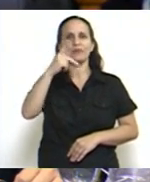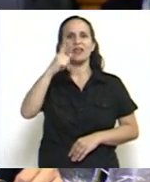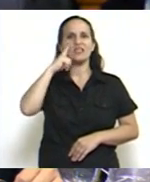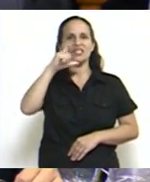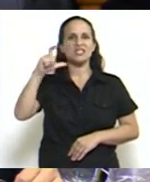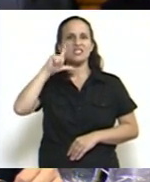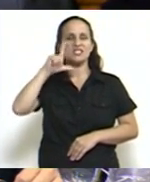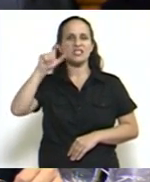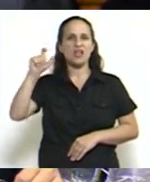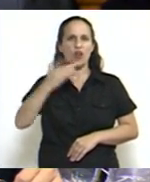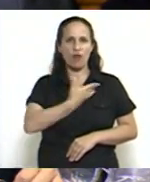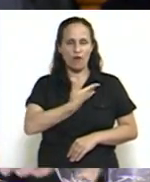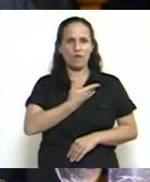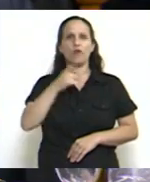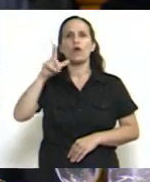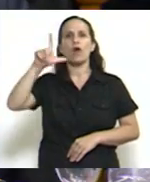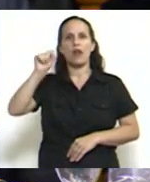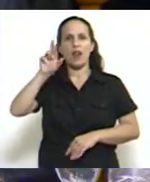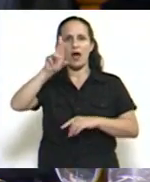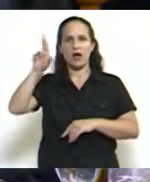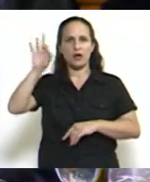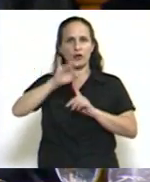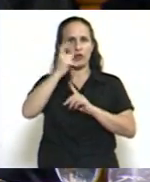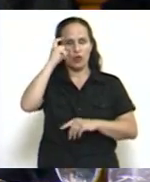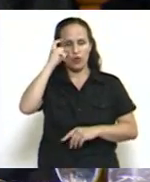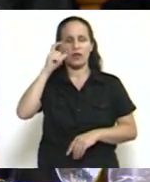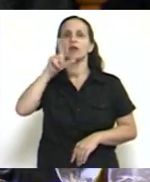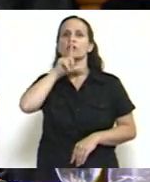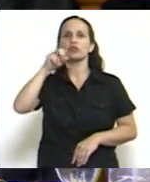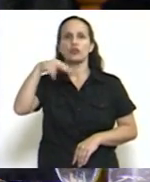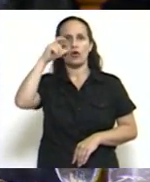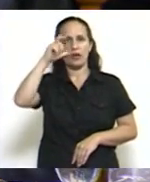Kicillof, Andrés Larroque, Pablo Gabriel Tonelli.